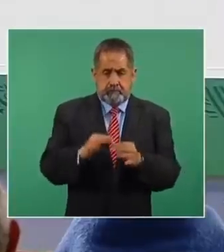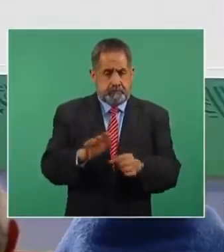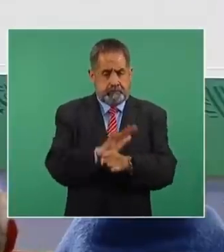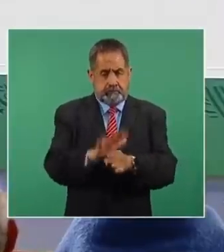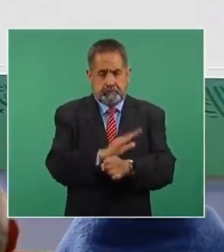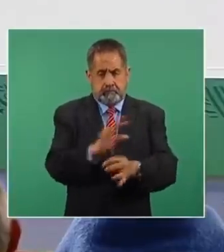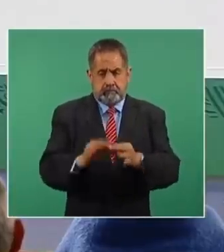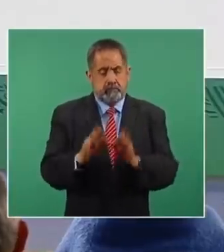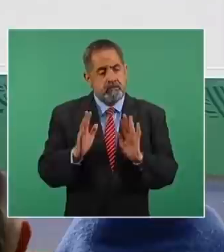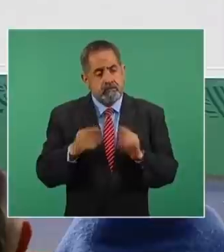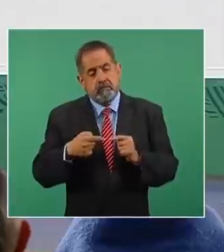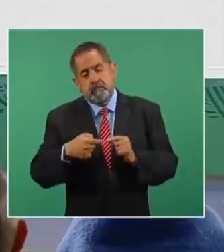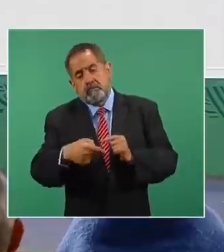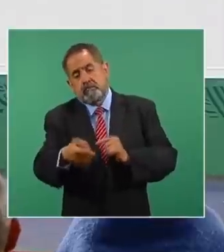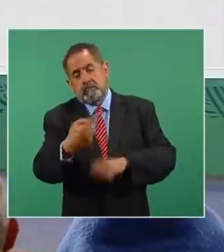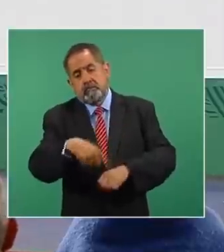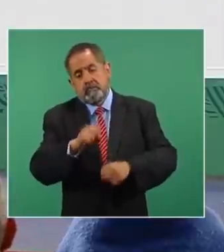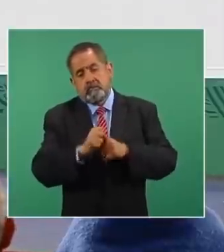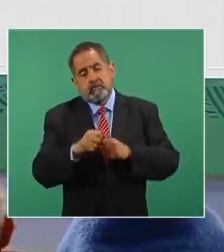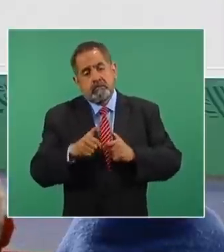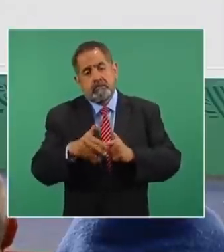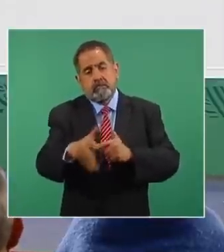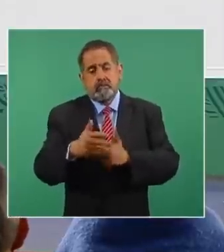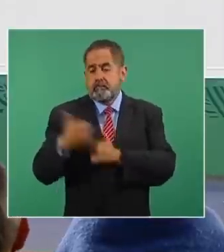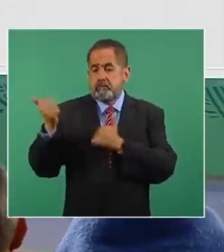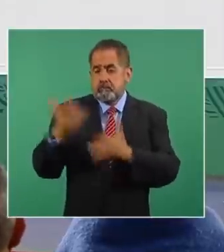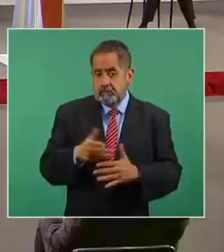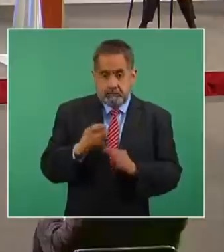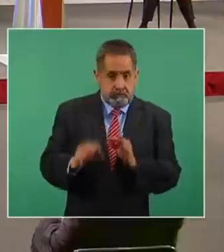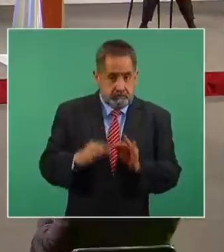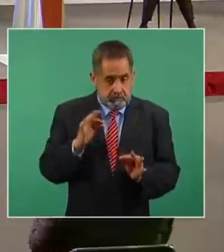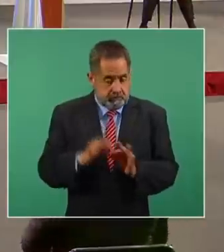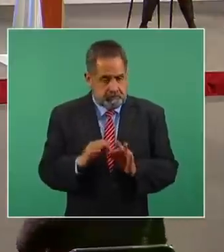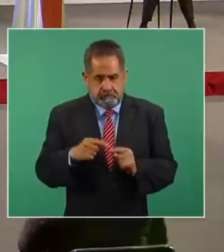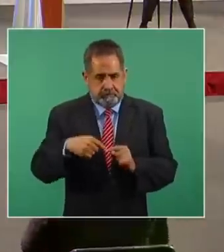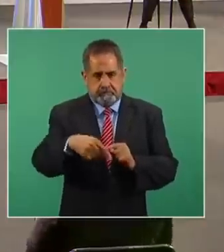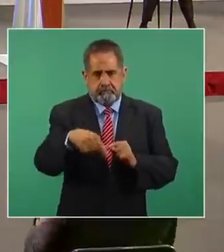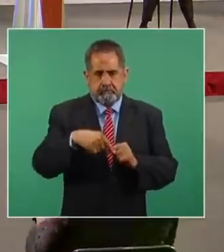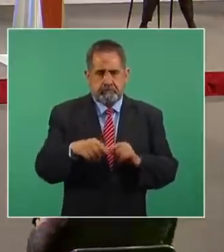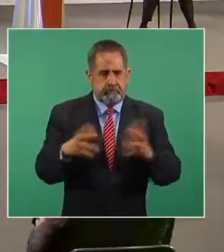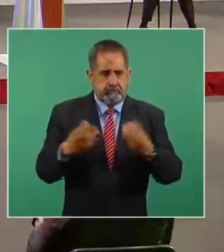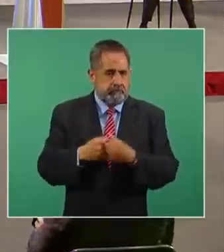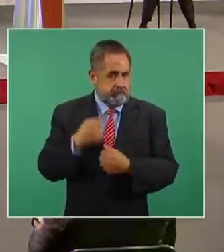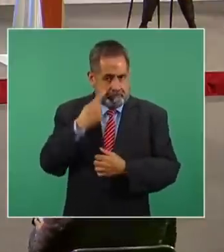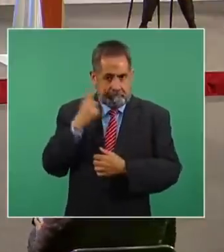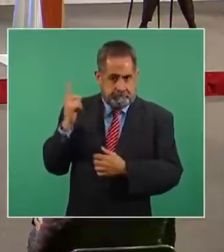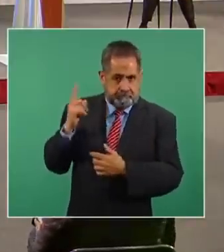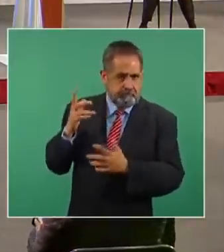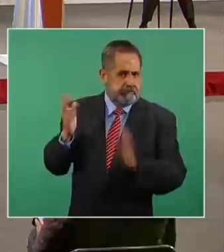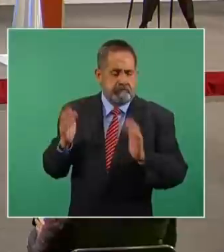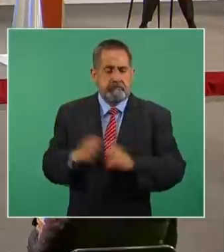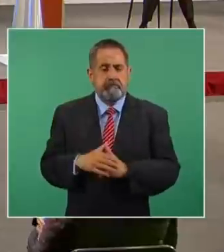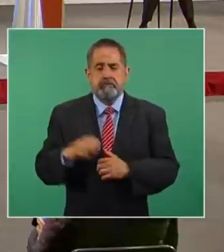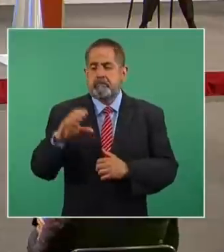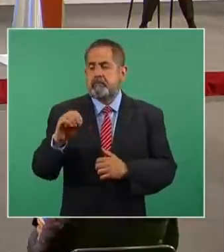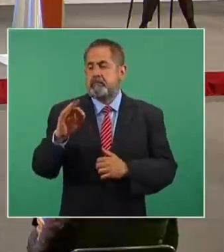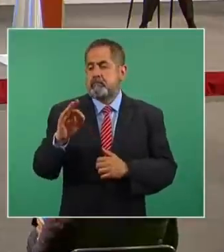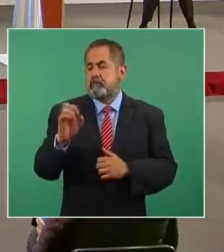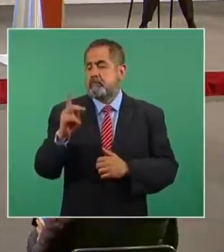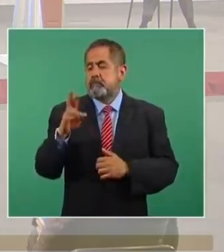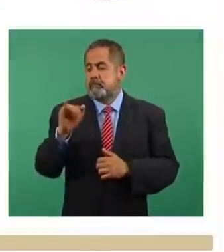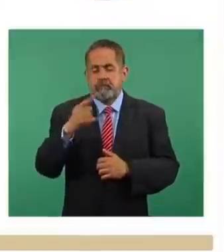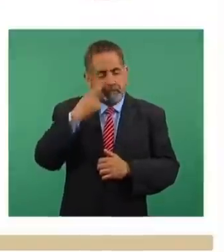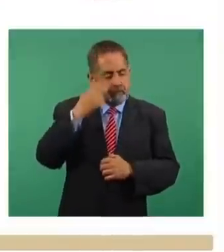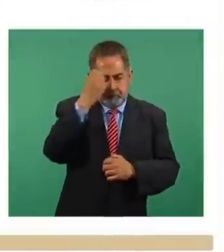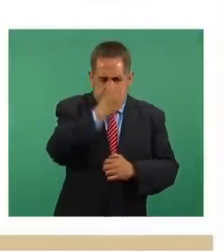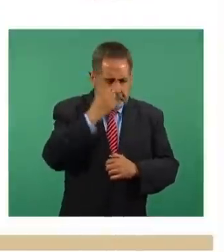tiempo, toma varias semanas, llega el plazo en estos días, están ahí marcados, y Confepris verifica que